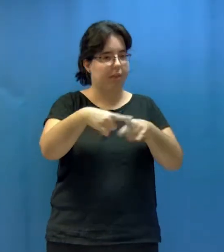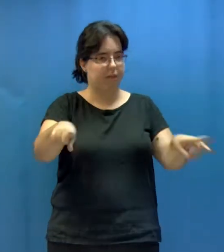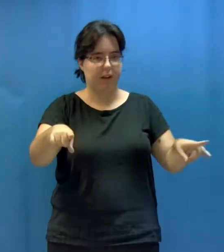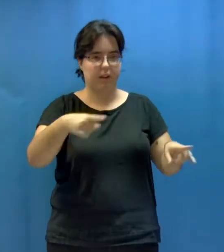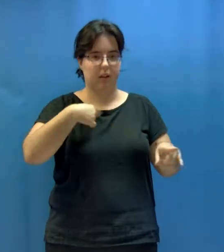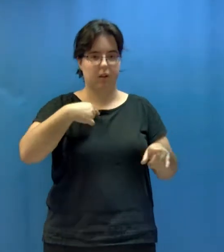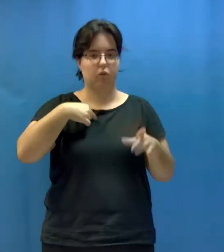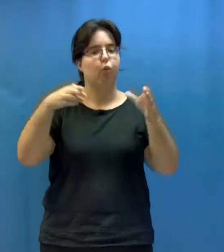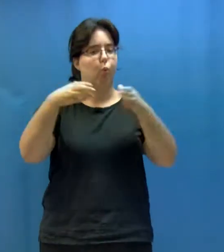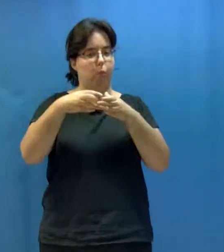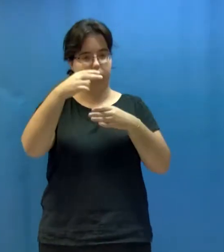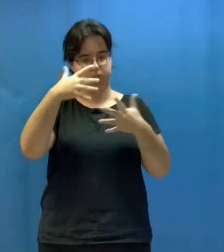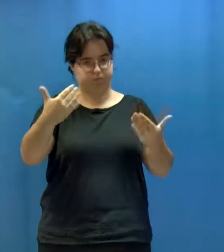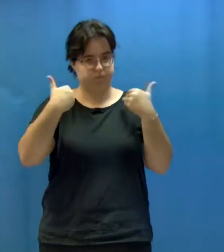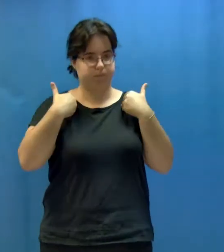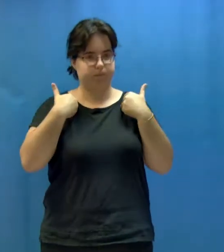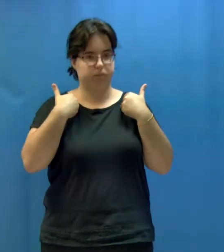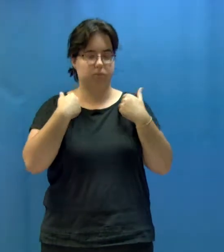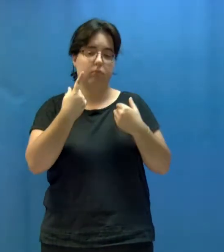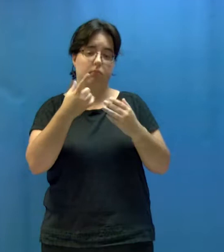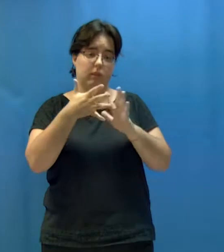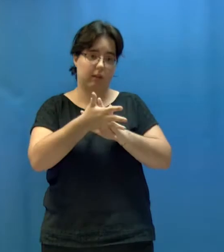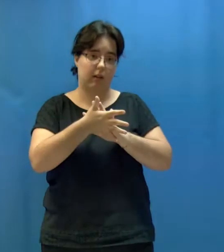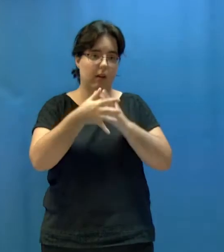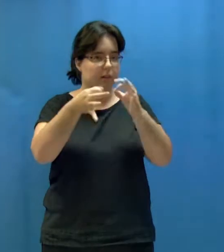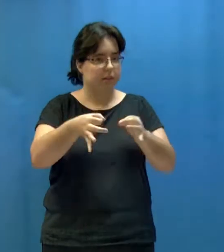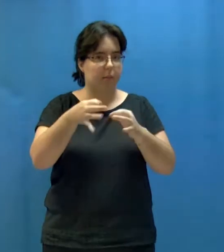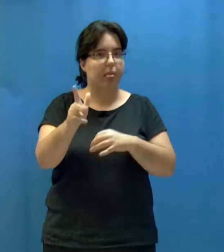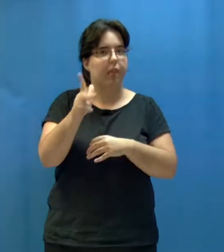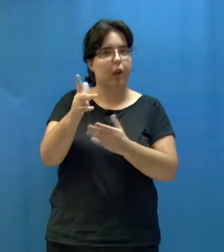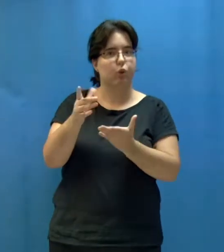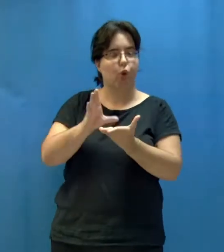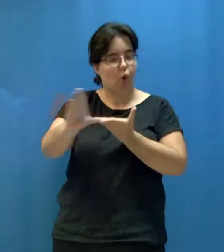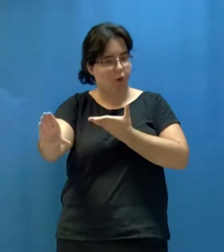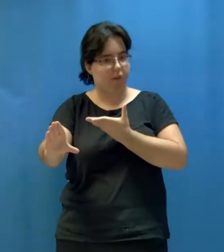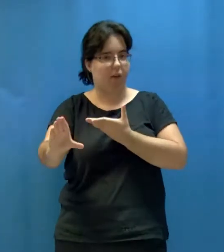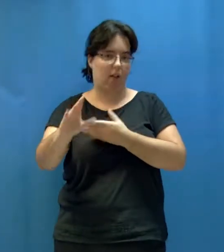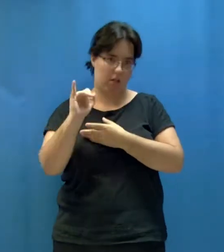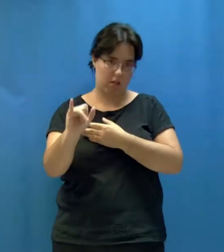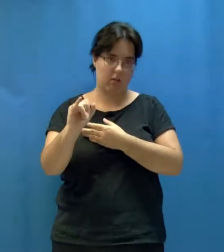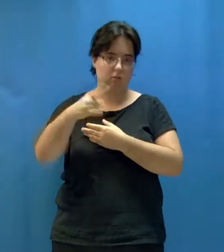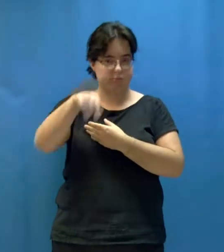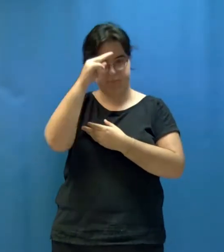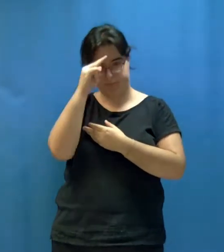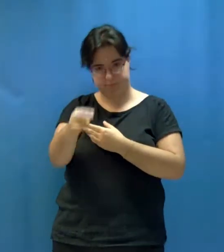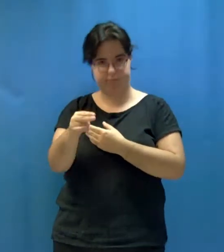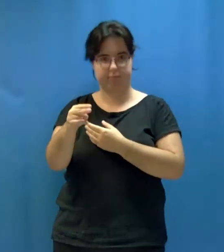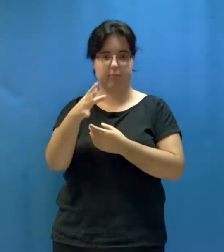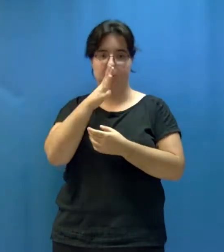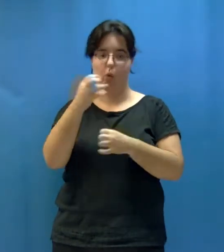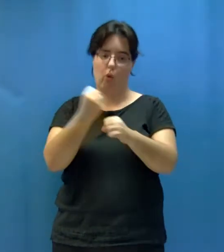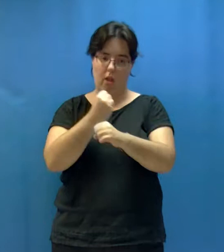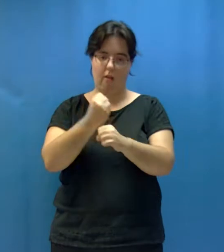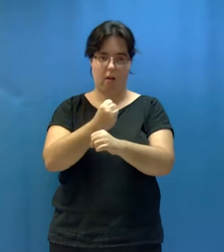formación responsable y, como siempre, vamos a primar el derecho a cobrar de los profesionales que han prestado sus servicios a la Administración, que